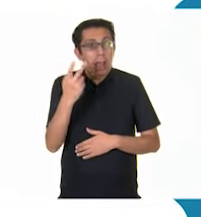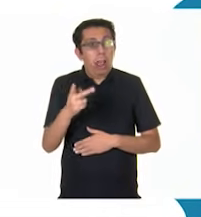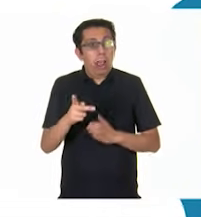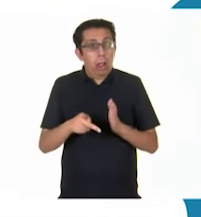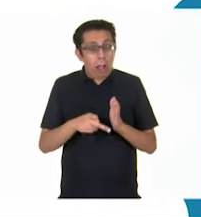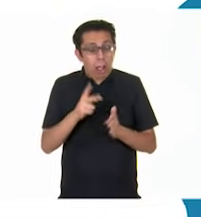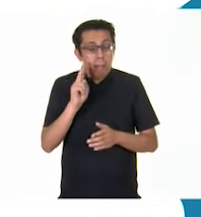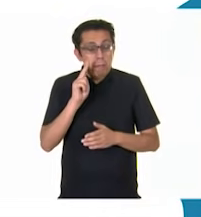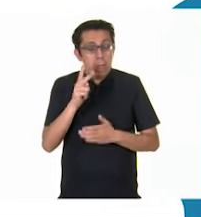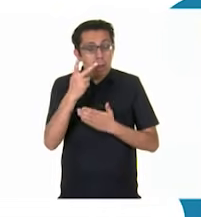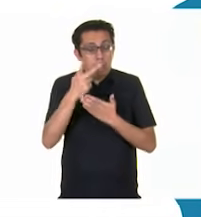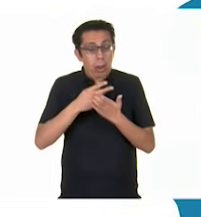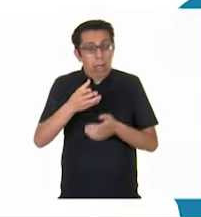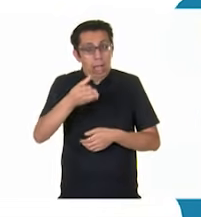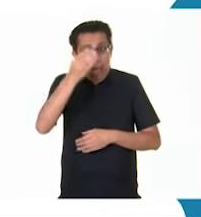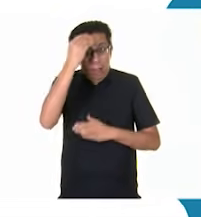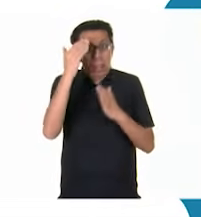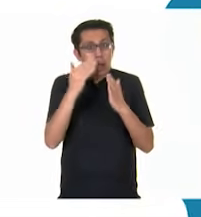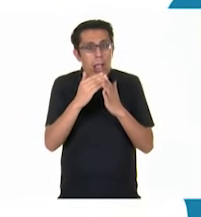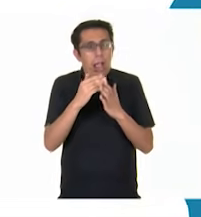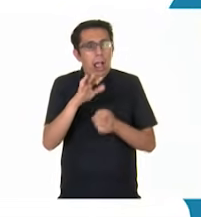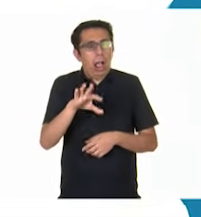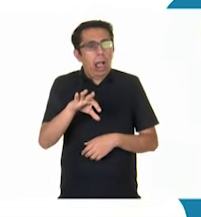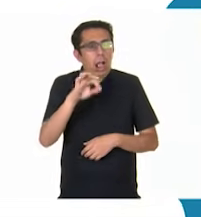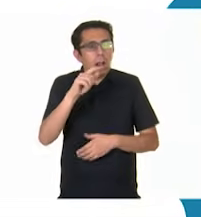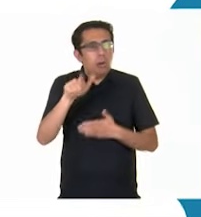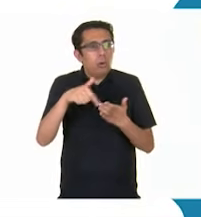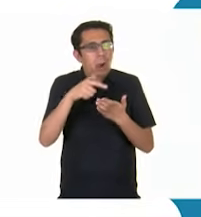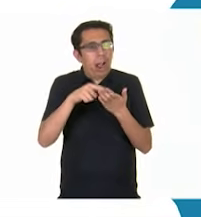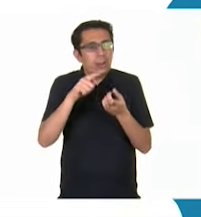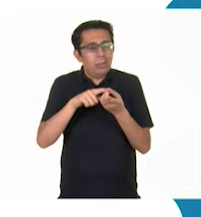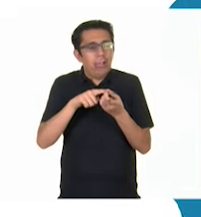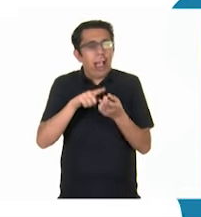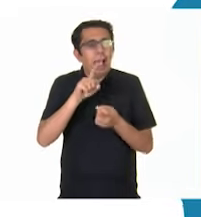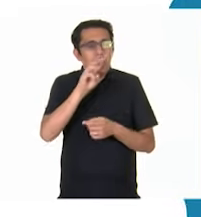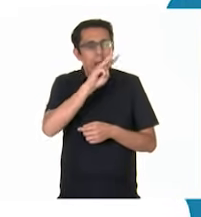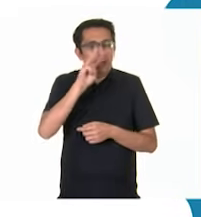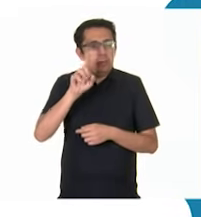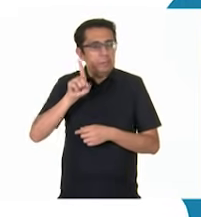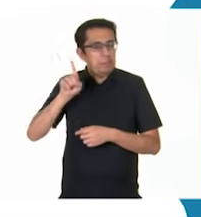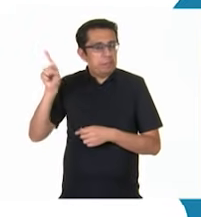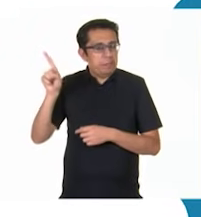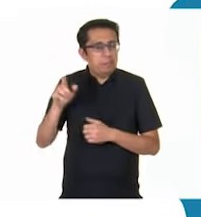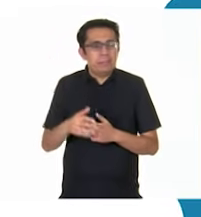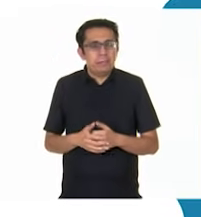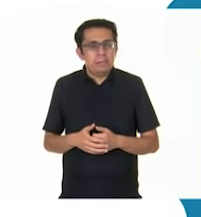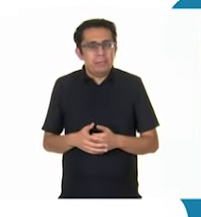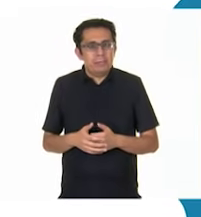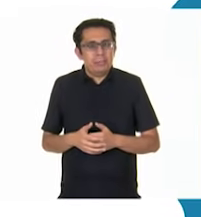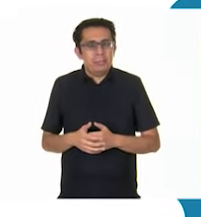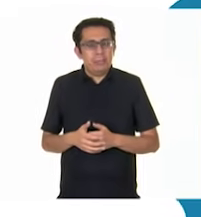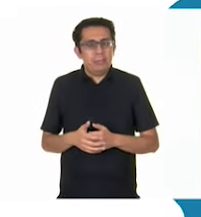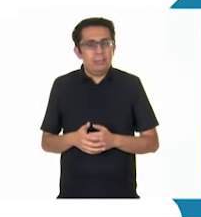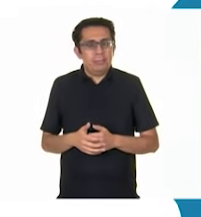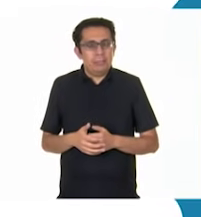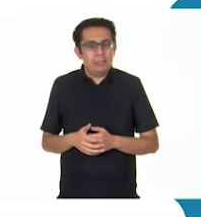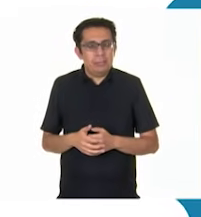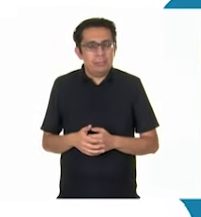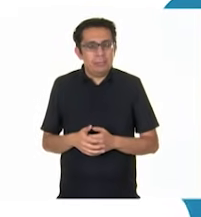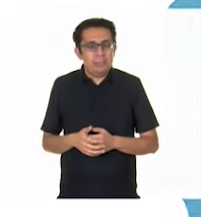a ver los programas de Aprende en Casa, los puedes encontrar en la siguiente liga, aprendeencasa.cep.gov